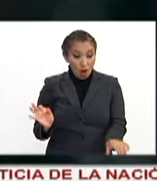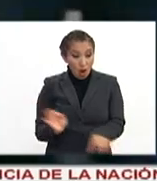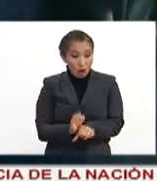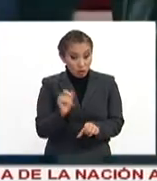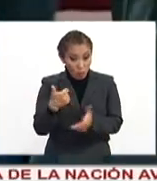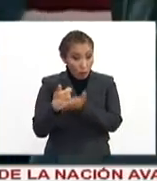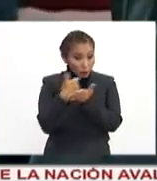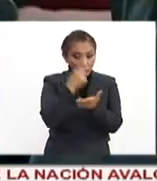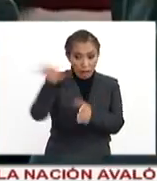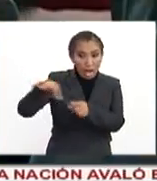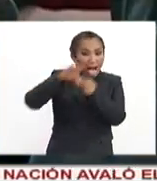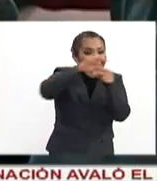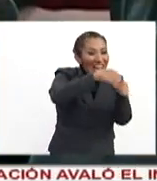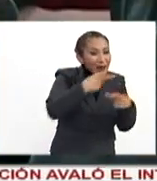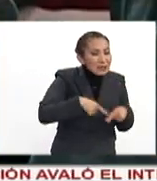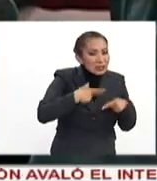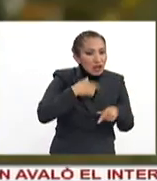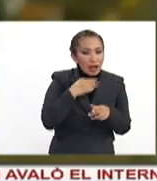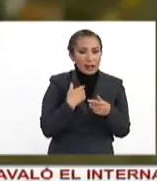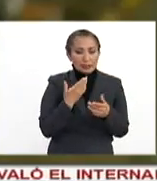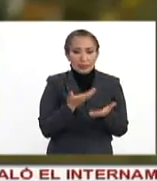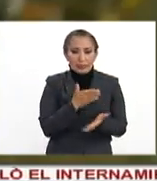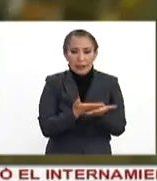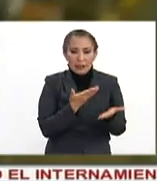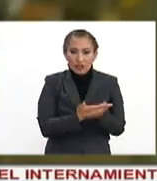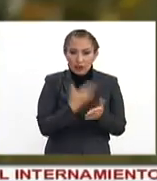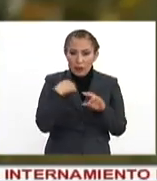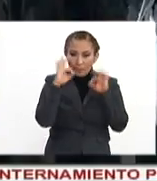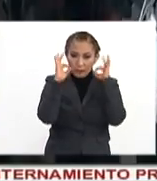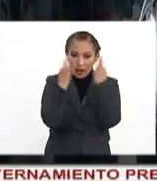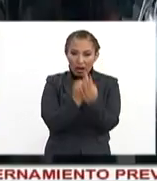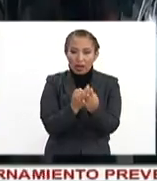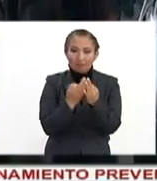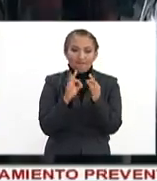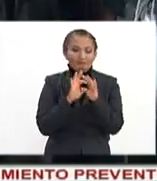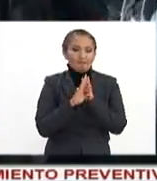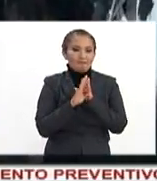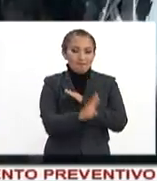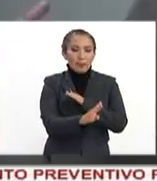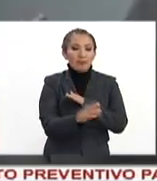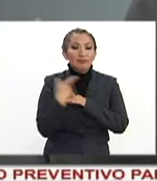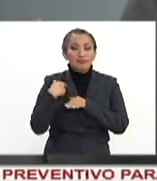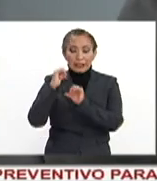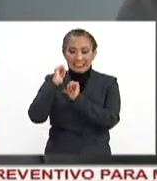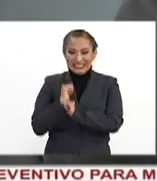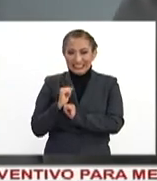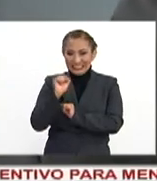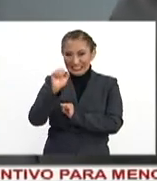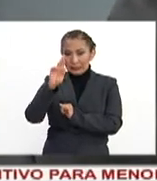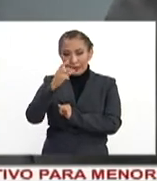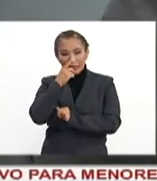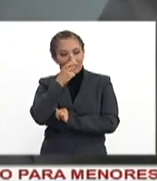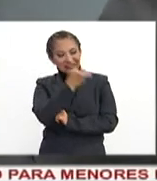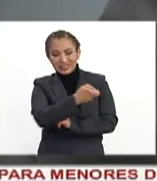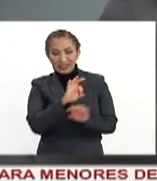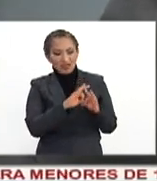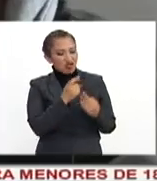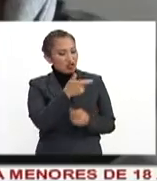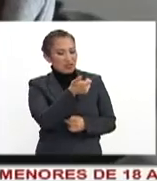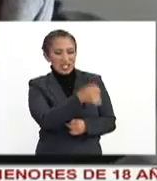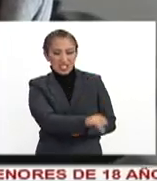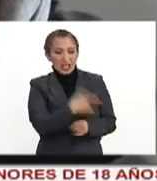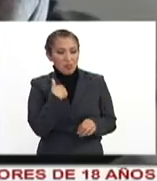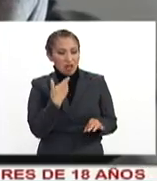no colaboren con los agentes federales del Servicio de Inmigración y Control de Aduanas. La Cancillería mexicana destacó que este tipo de